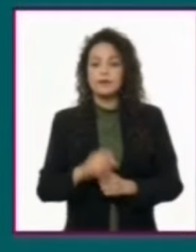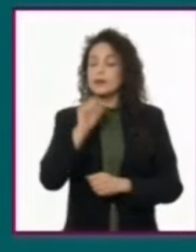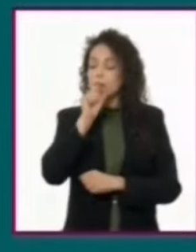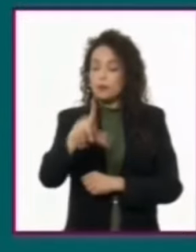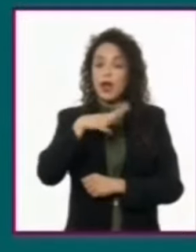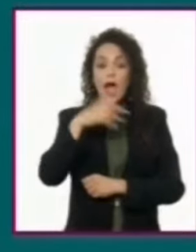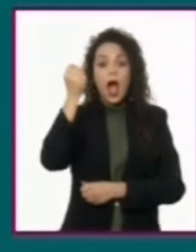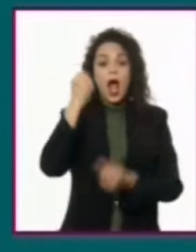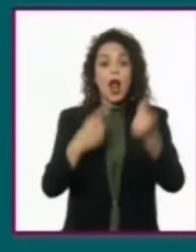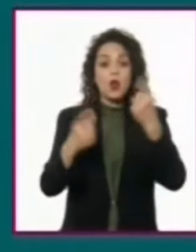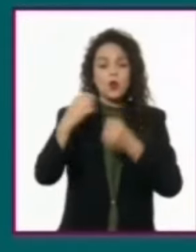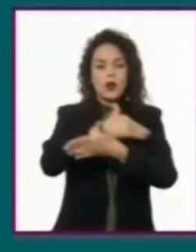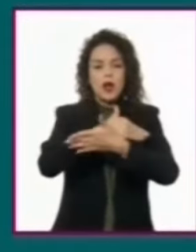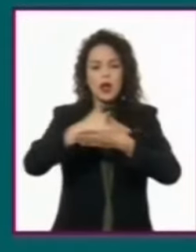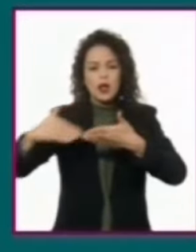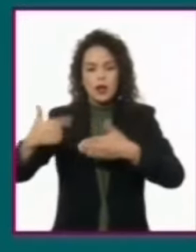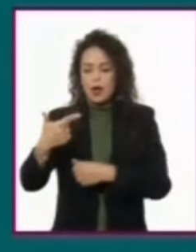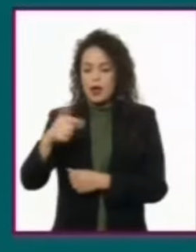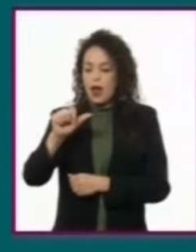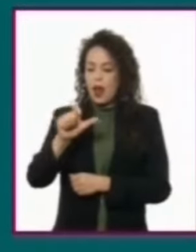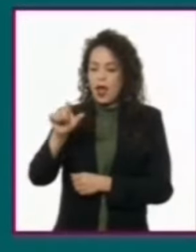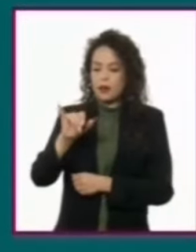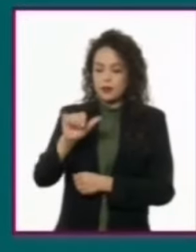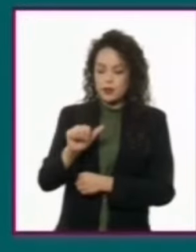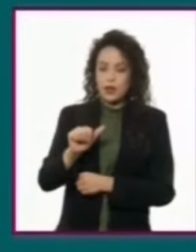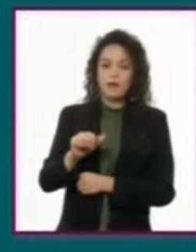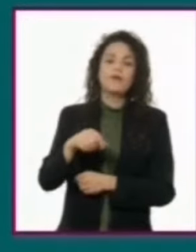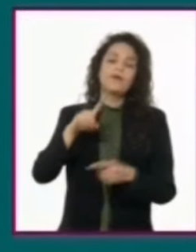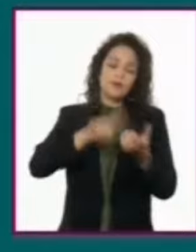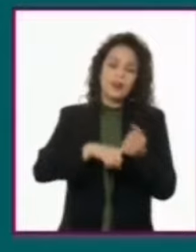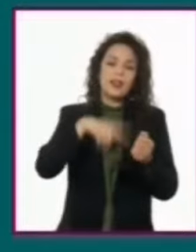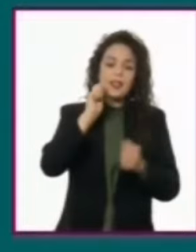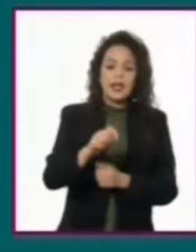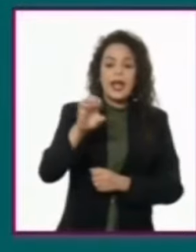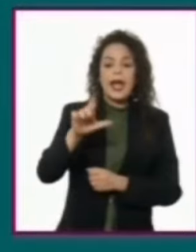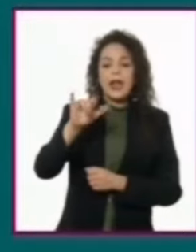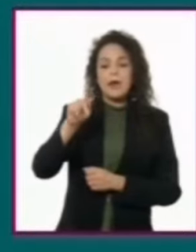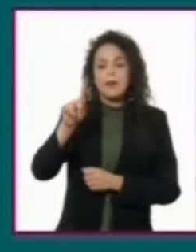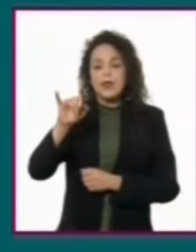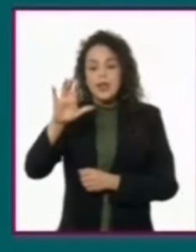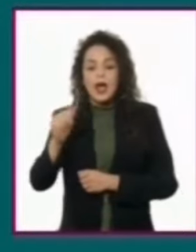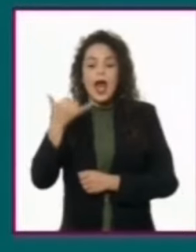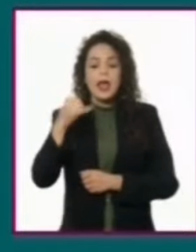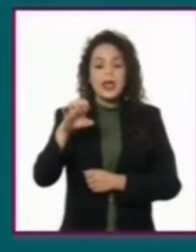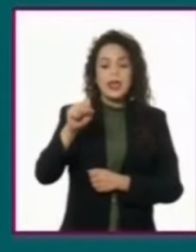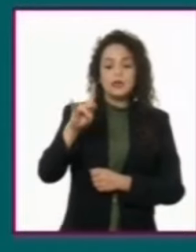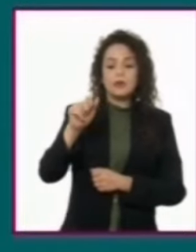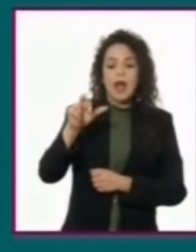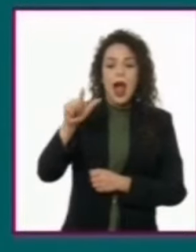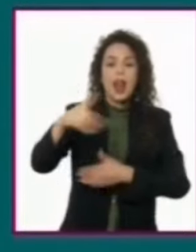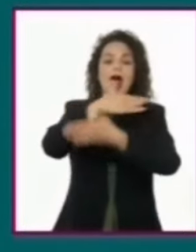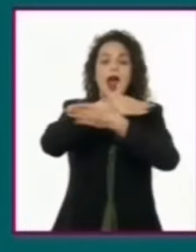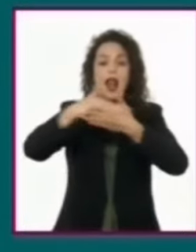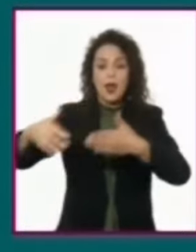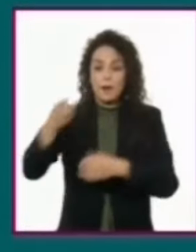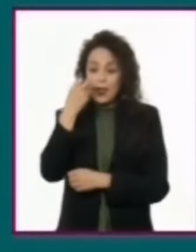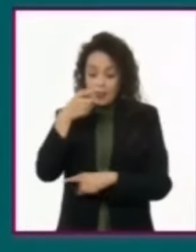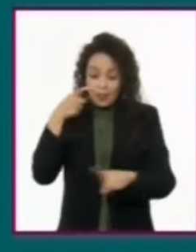galaxias intermedias entre las elípticas y las galaxias espirales. Estas galaxias